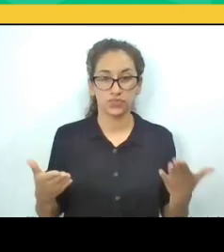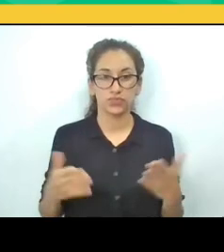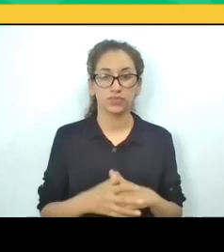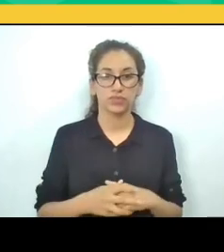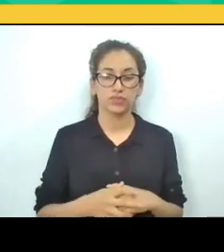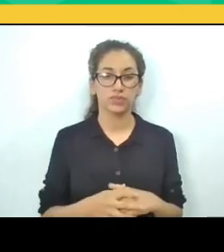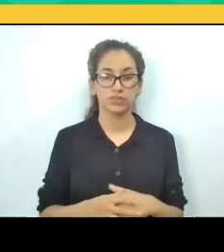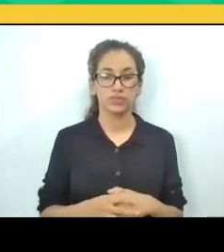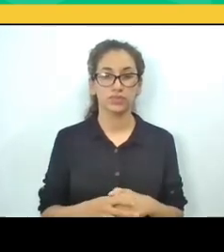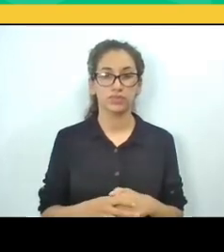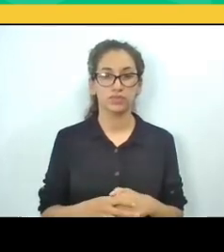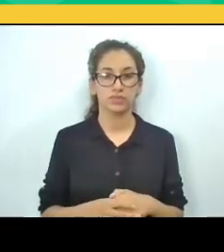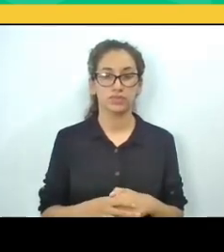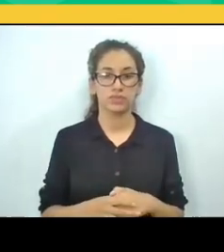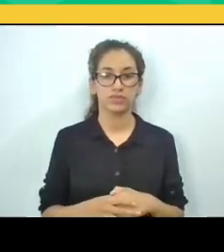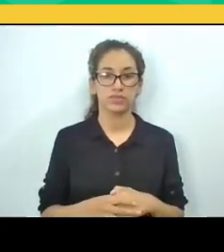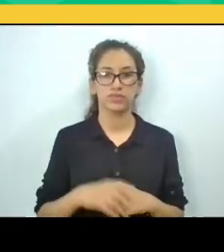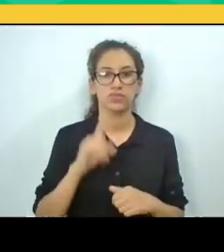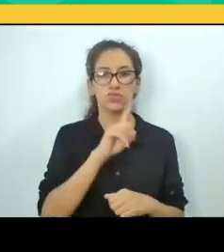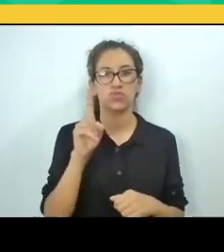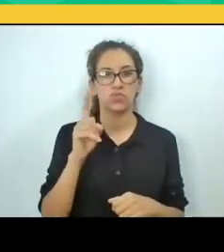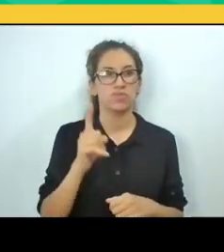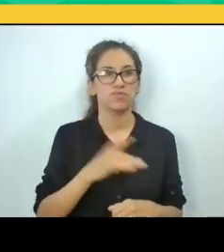es que no se suele hablar